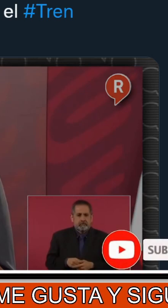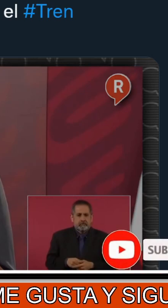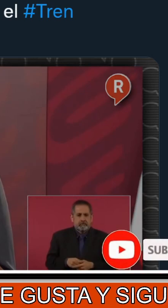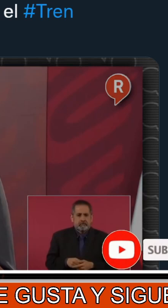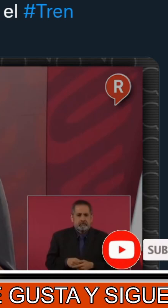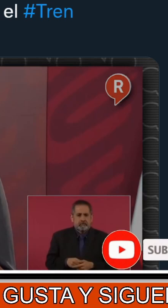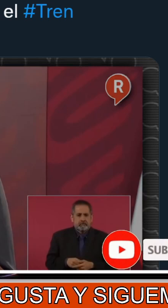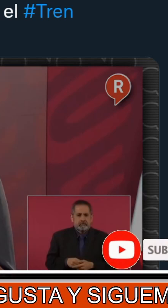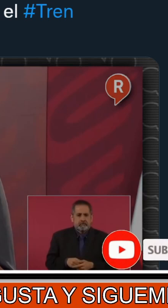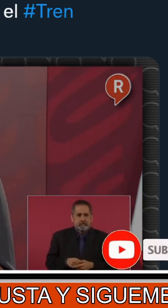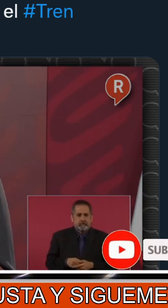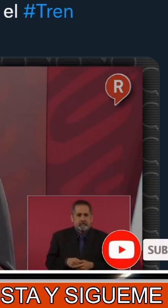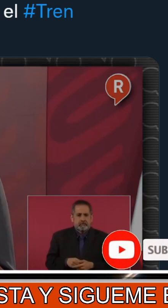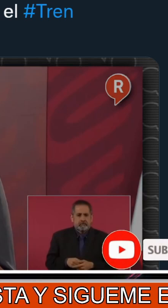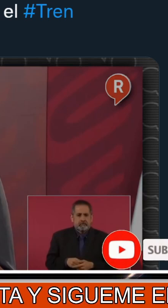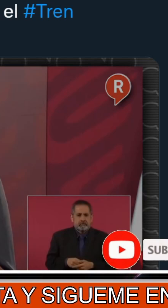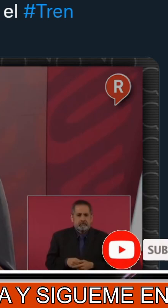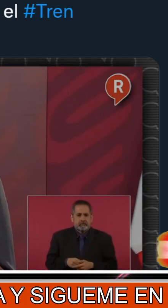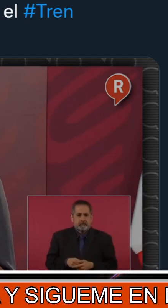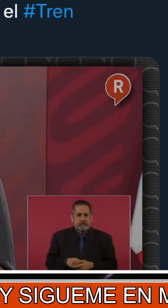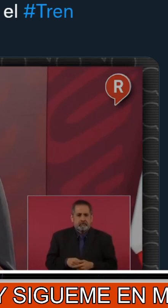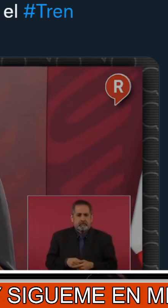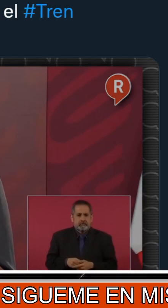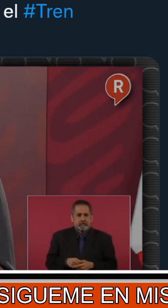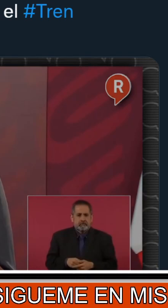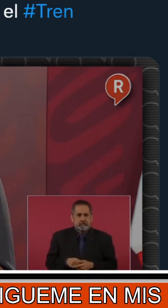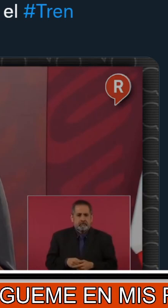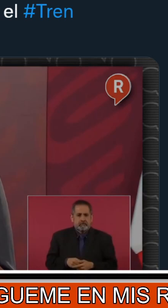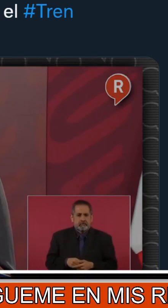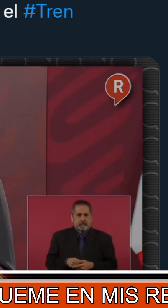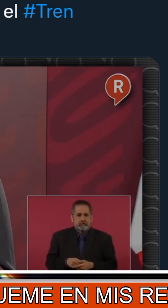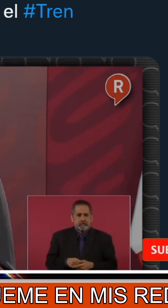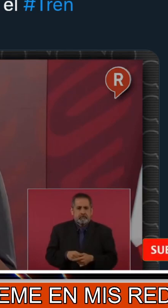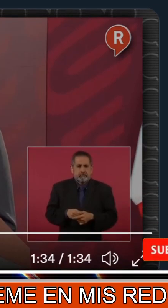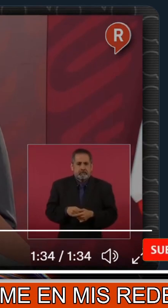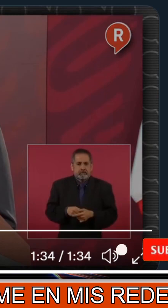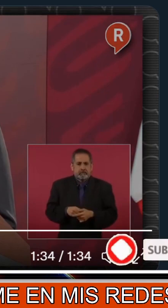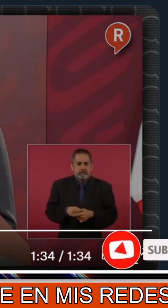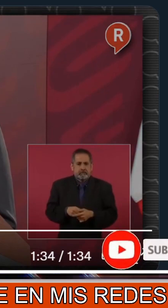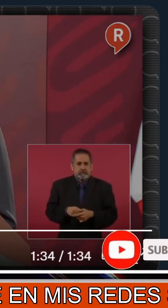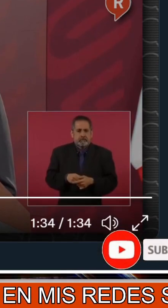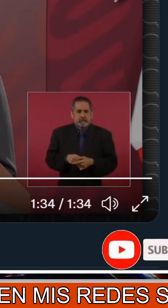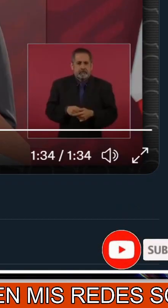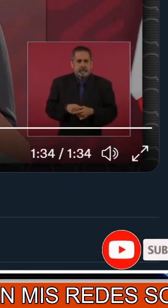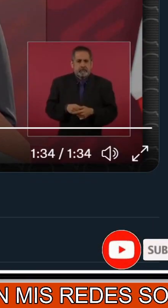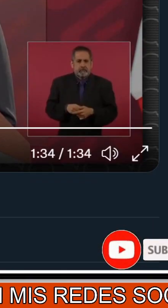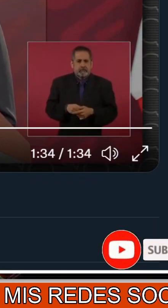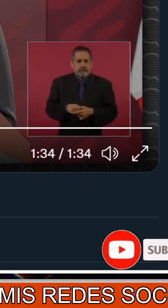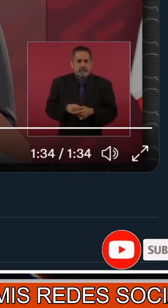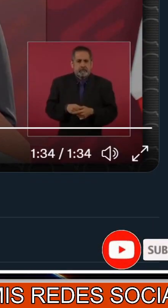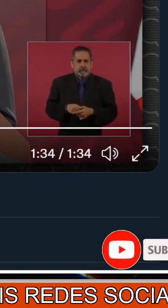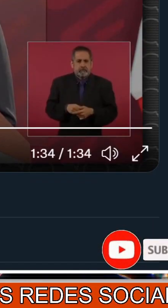Guardia Nacional es una campaña igual que contra el AIFA y el Tren Maya. Vamos a escuchar el